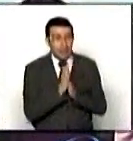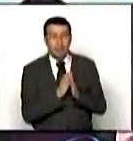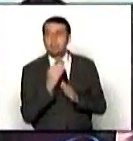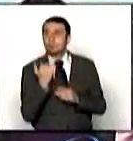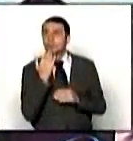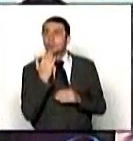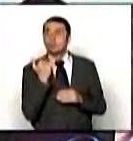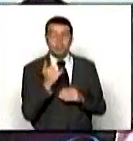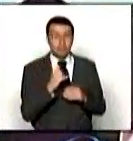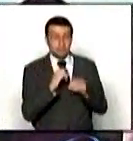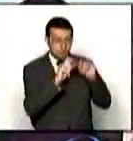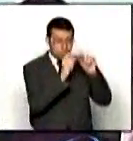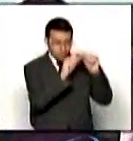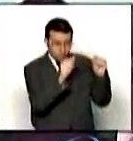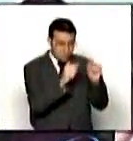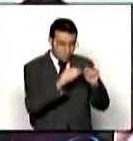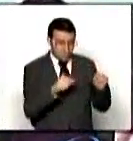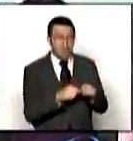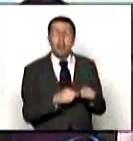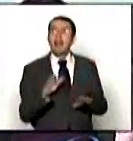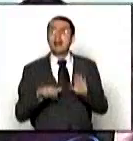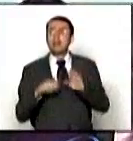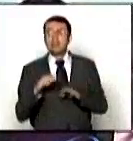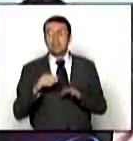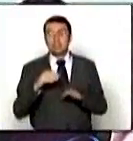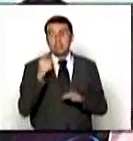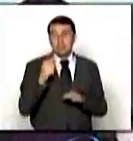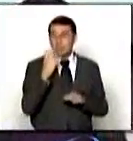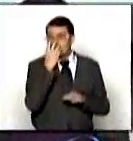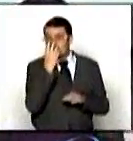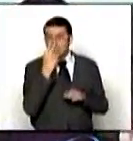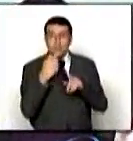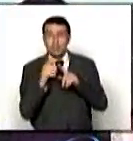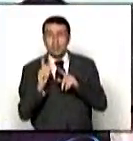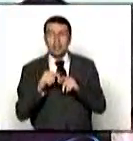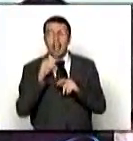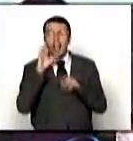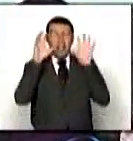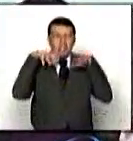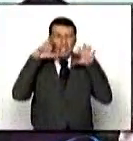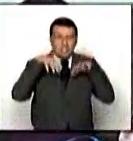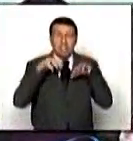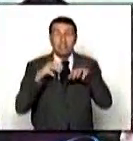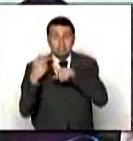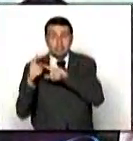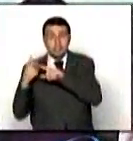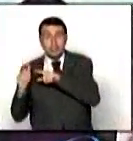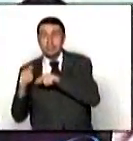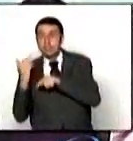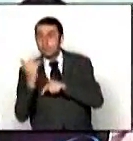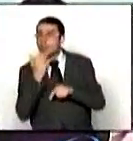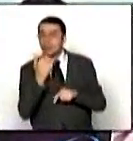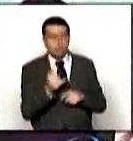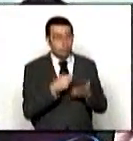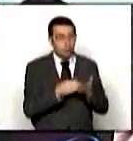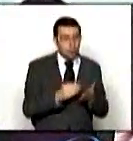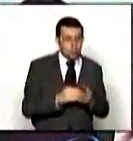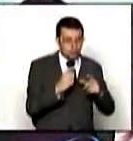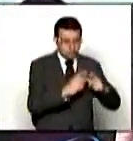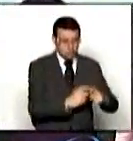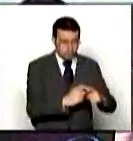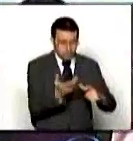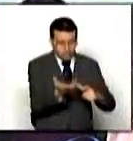compran en los supermercados con ositos, con muñecos, con dinosaurios. Entonces, en los que ustedes, por ejemplo, cogen un kiwi o cogen un pedazo